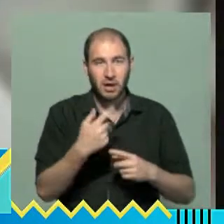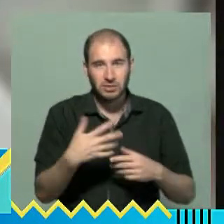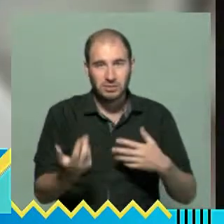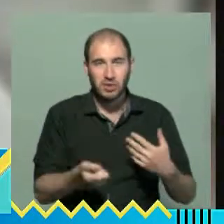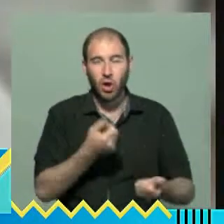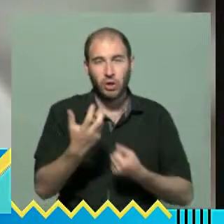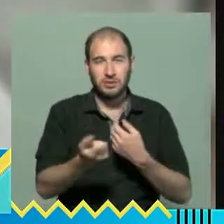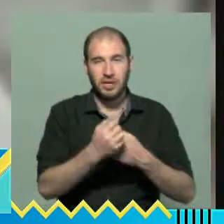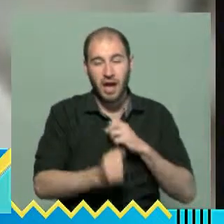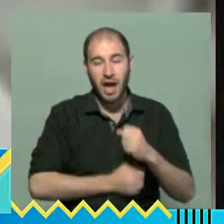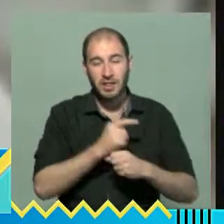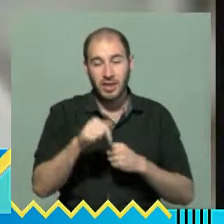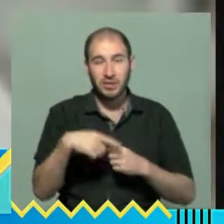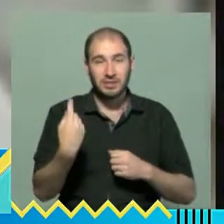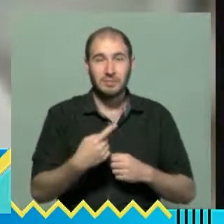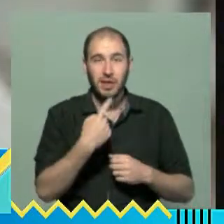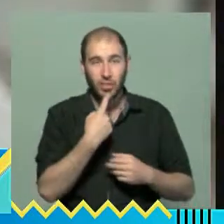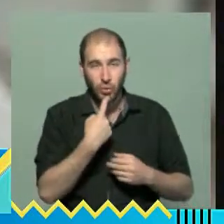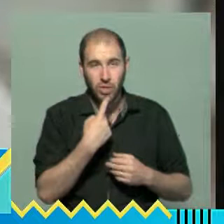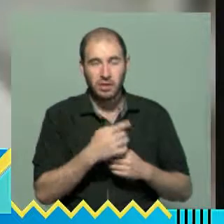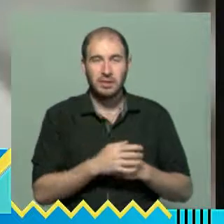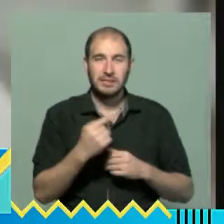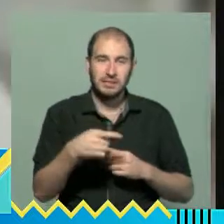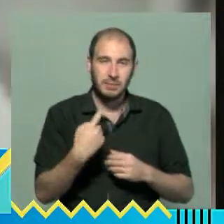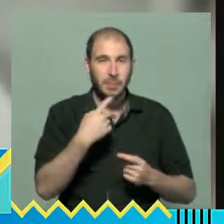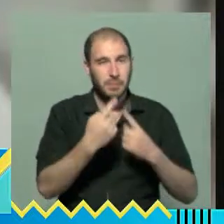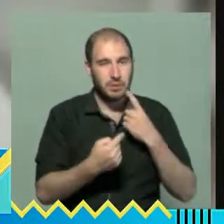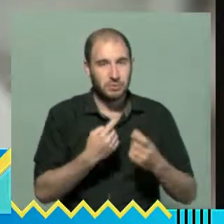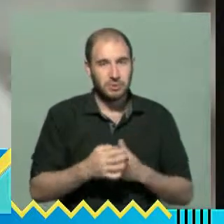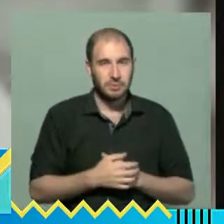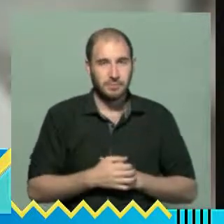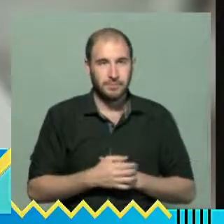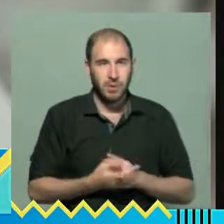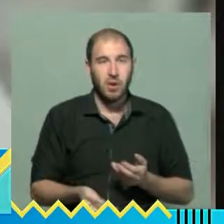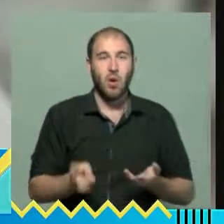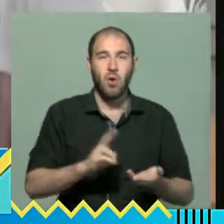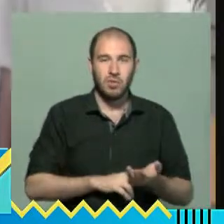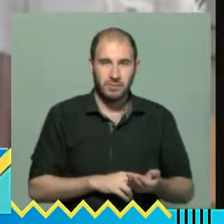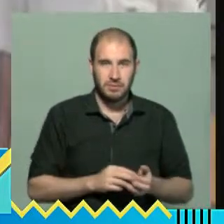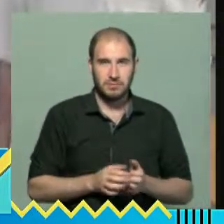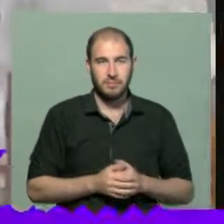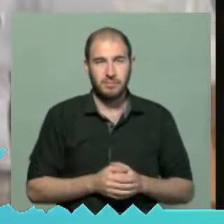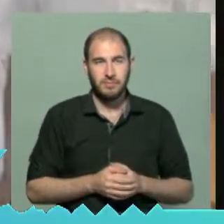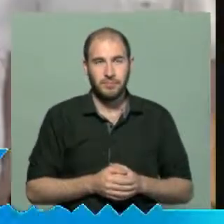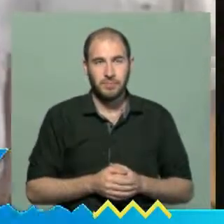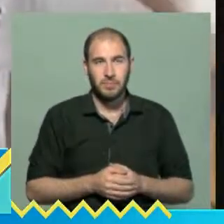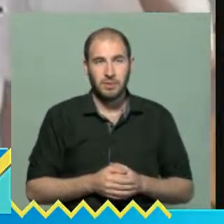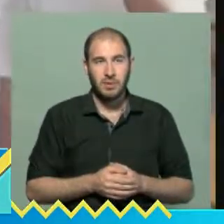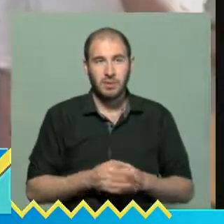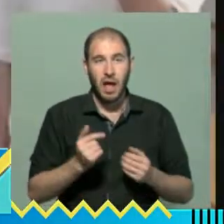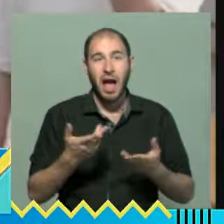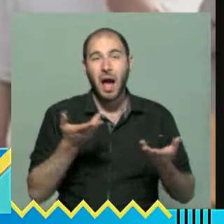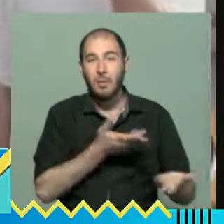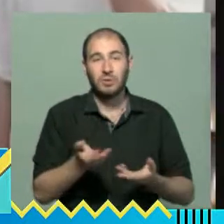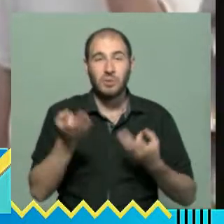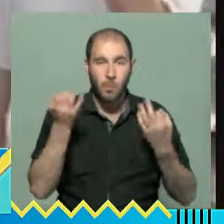sabiendo hasta ahora, siempre quedan dudas nuevas, siempre aparecen nuevas preguntas y volvemos con esto. Entonces, ¿podemos hacer algunos aportes?